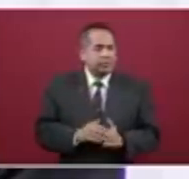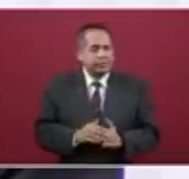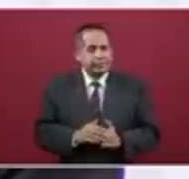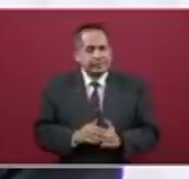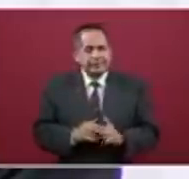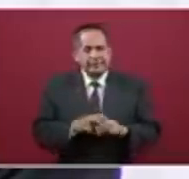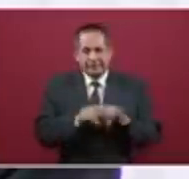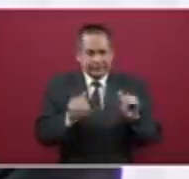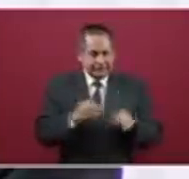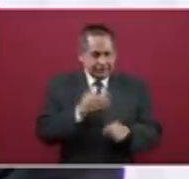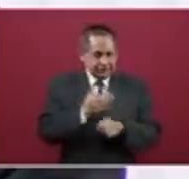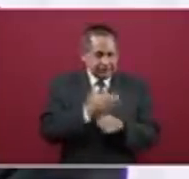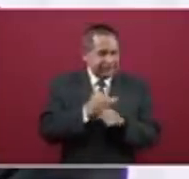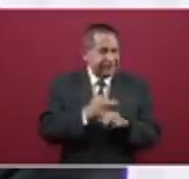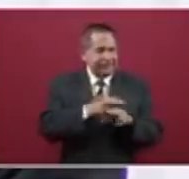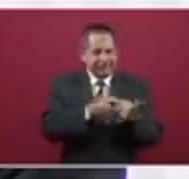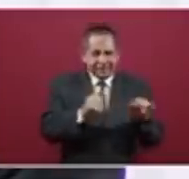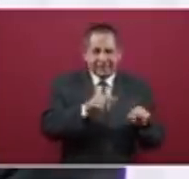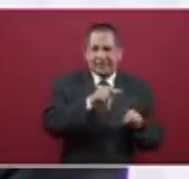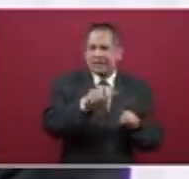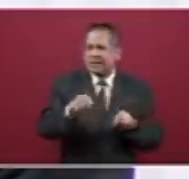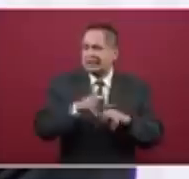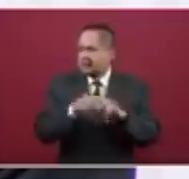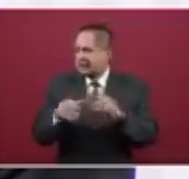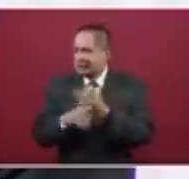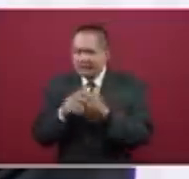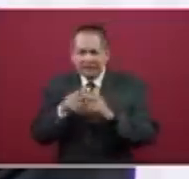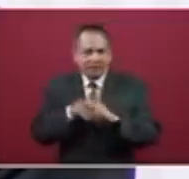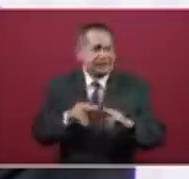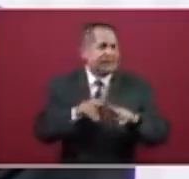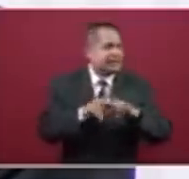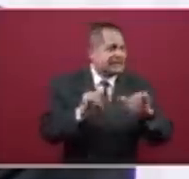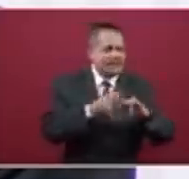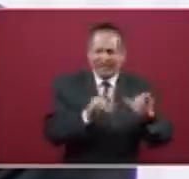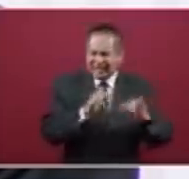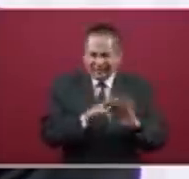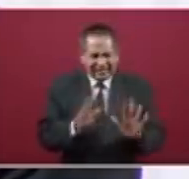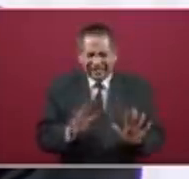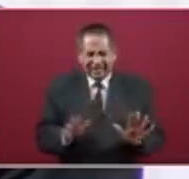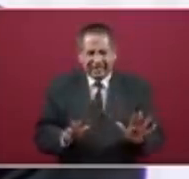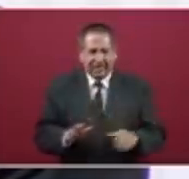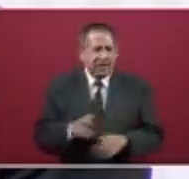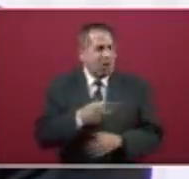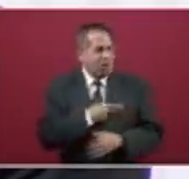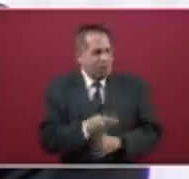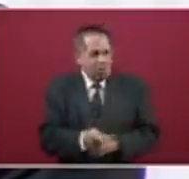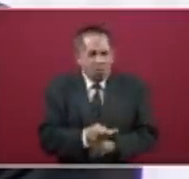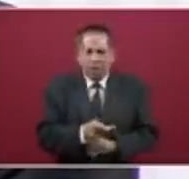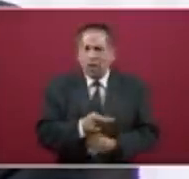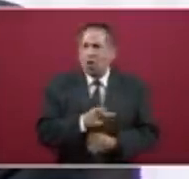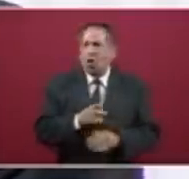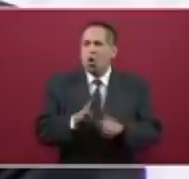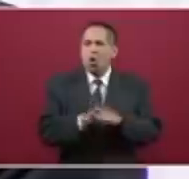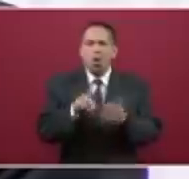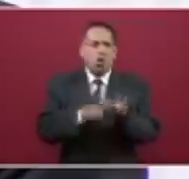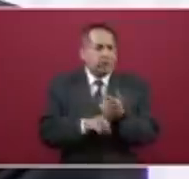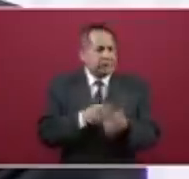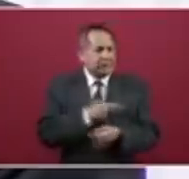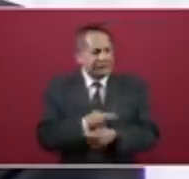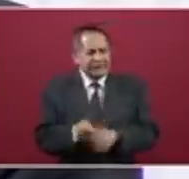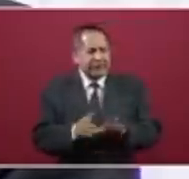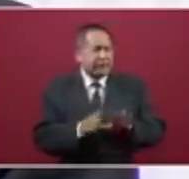ni en este caso ni por migración por pobreza por marginación